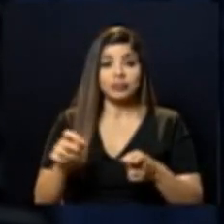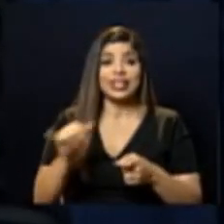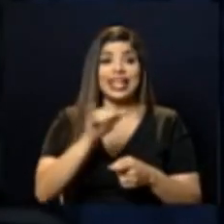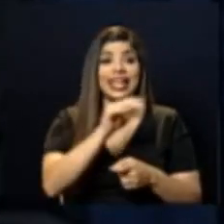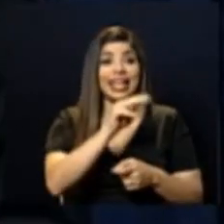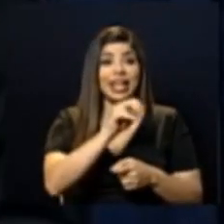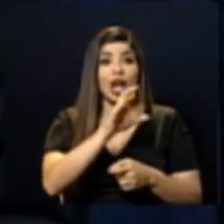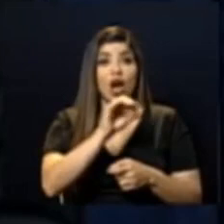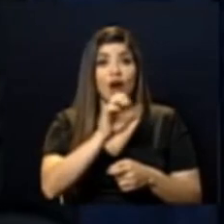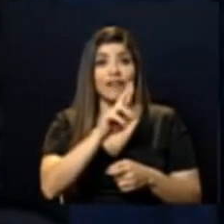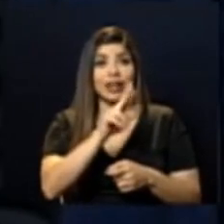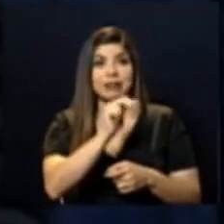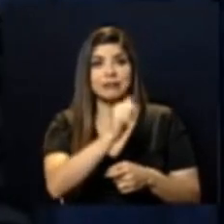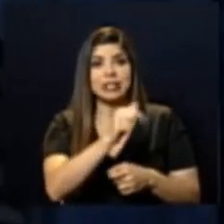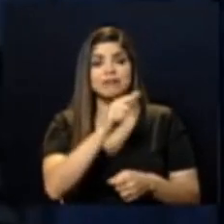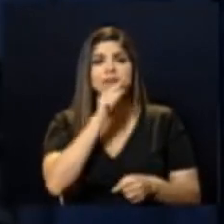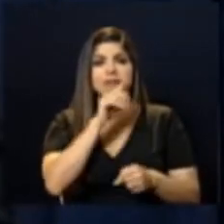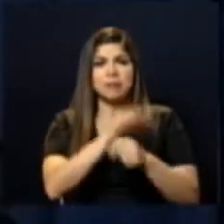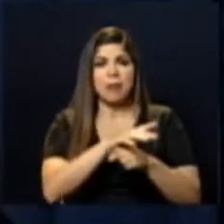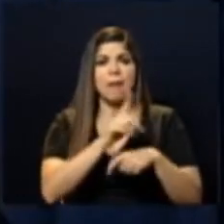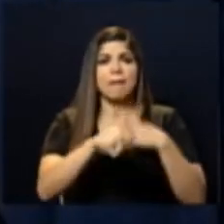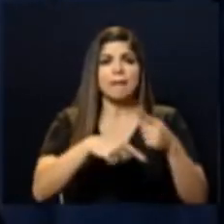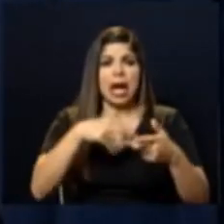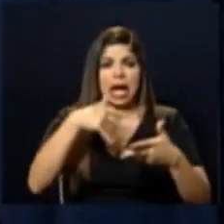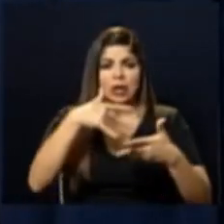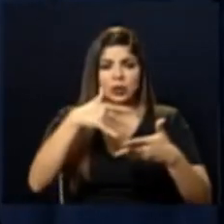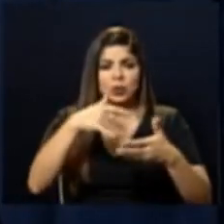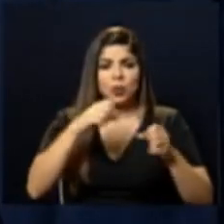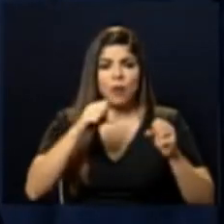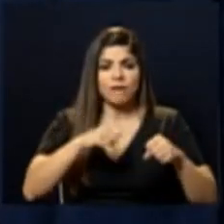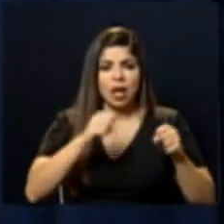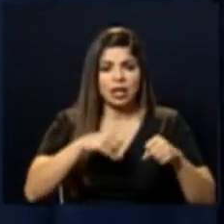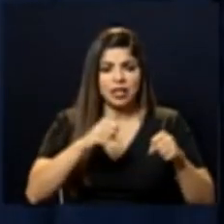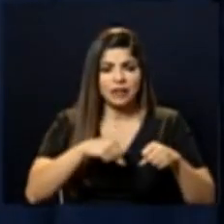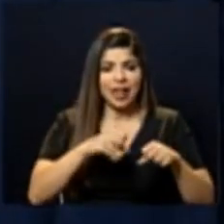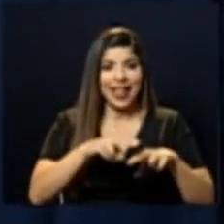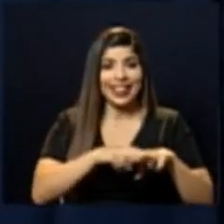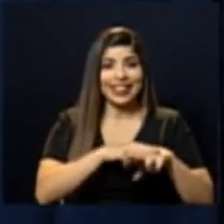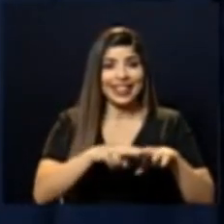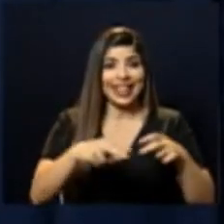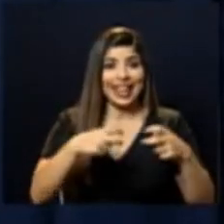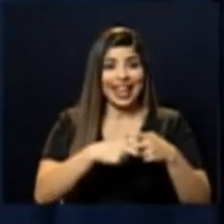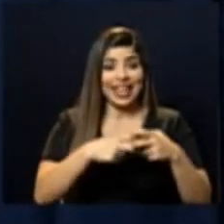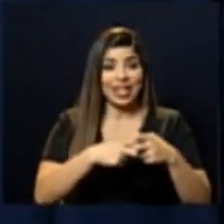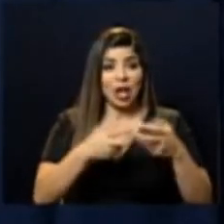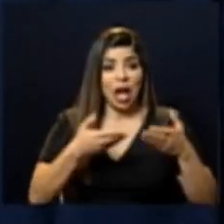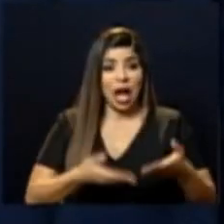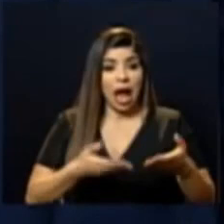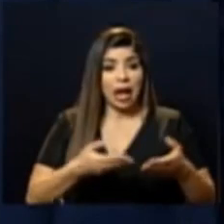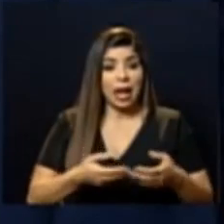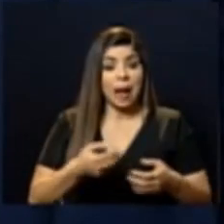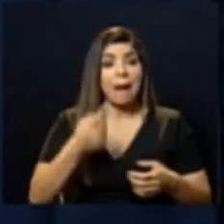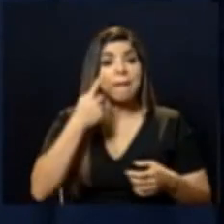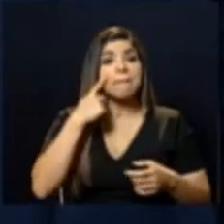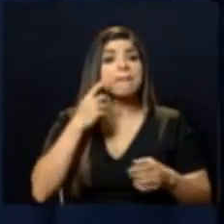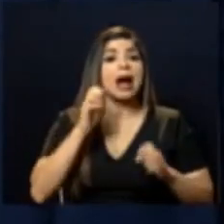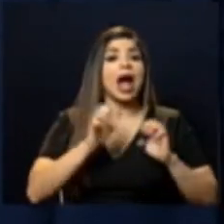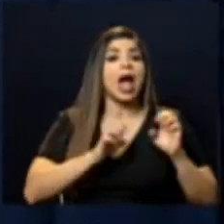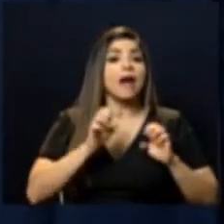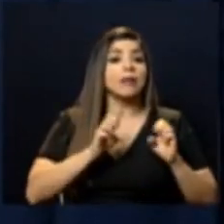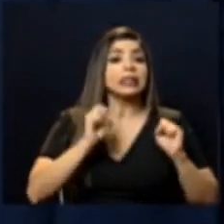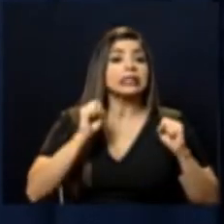INCOFER se ha comprometido a ampliar los estudios de factibilidad del tren eléctrico de carga para evaluar